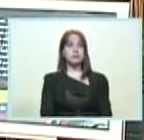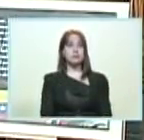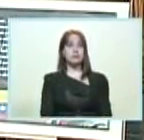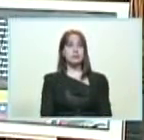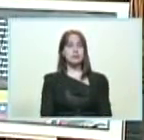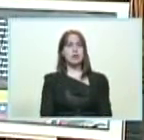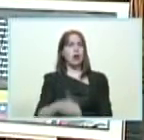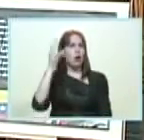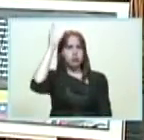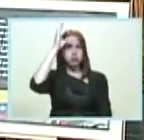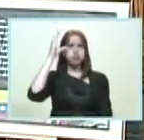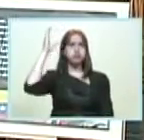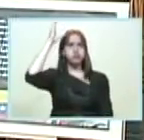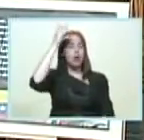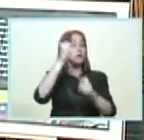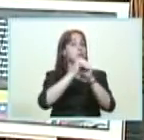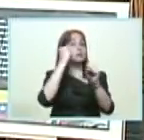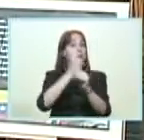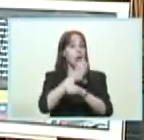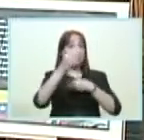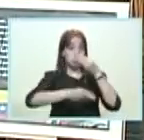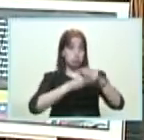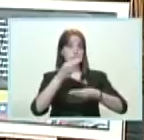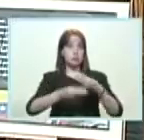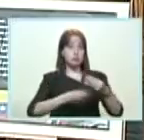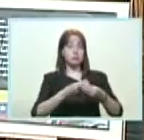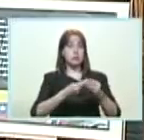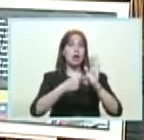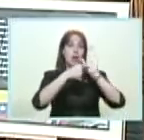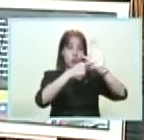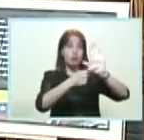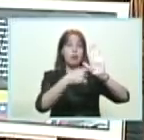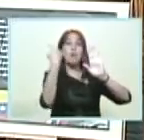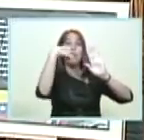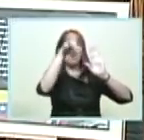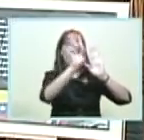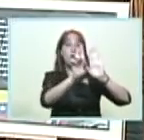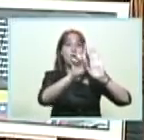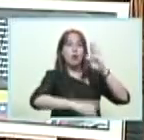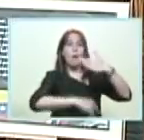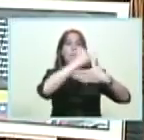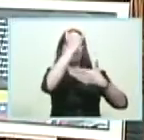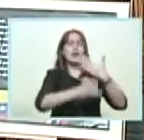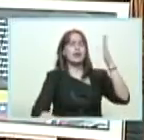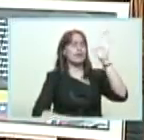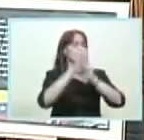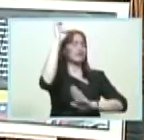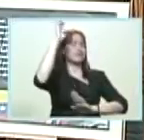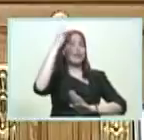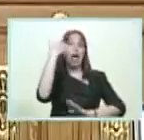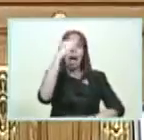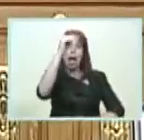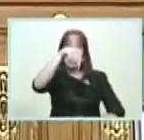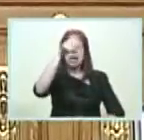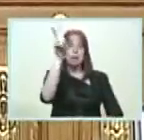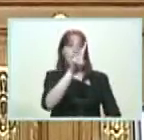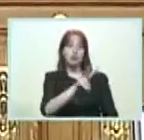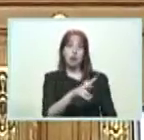su capacidad de acción, ha demostrado ser el único proyecto exitoso que existe hoy en